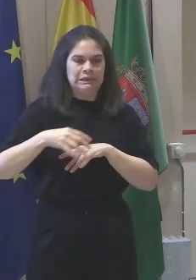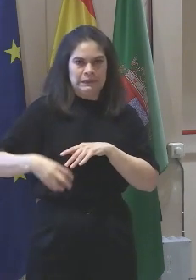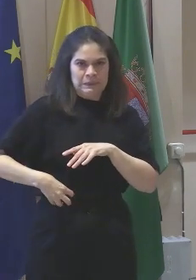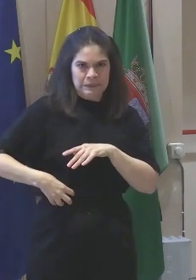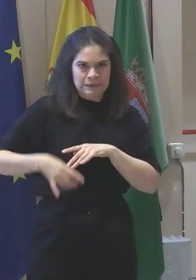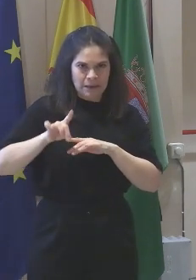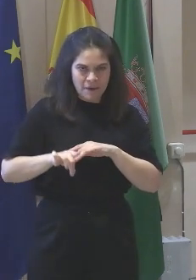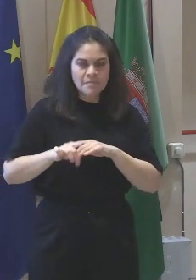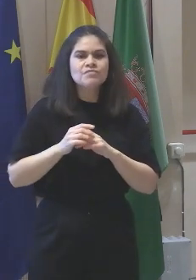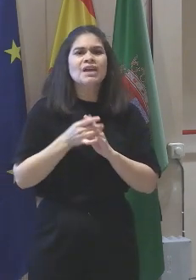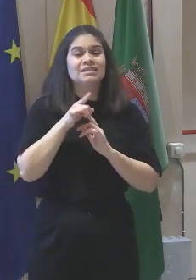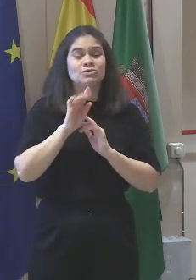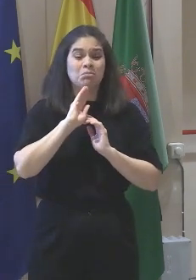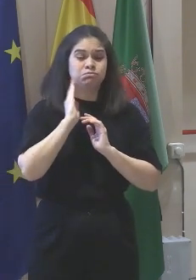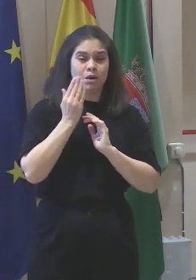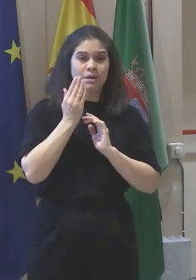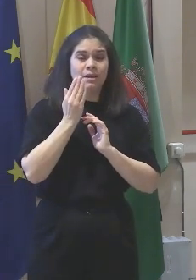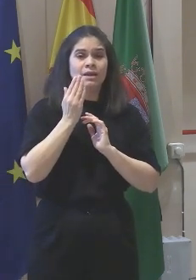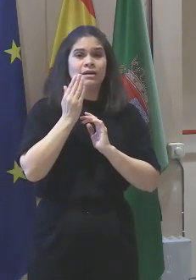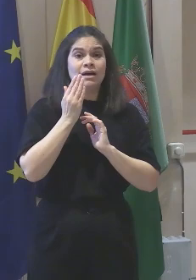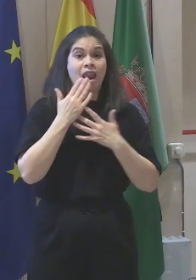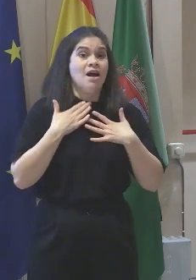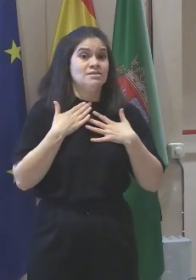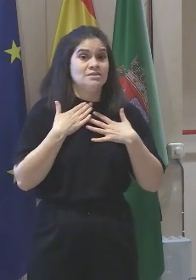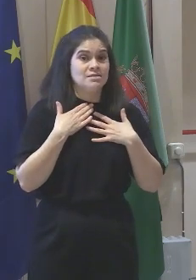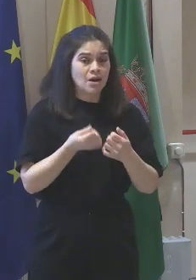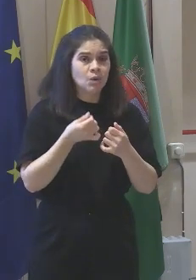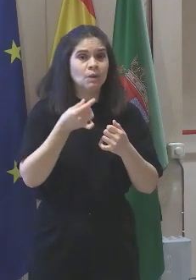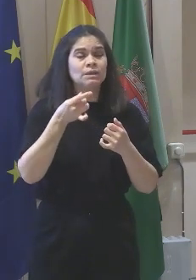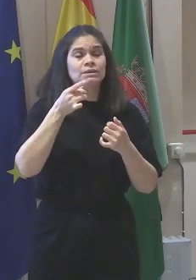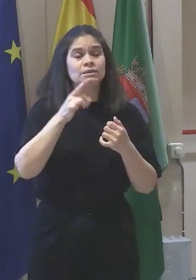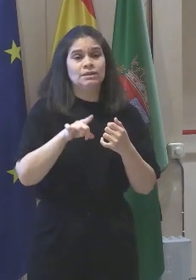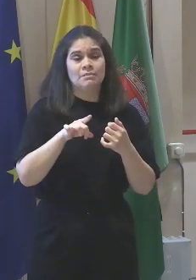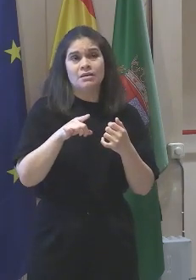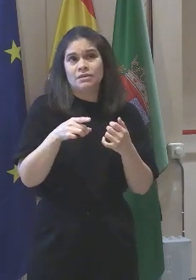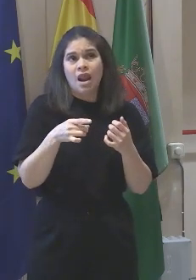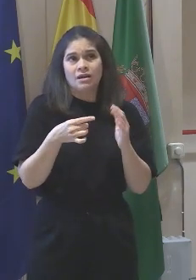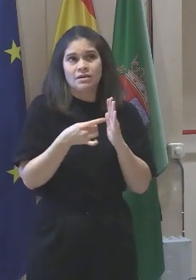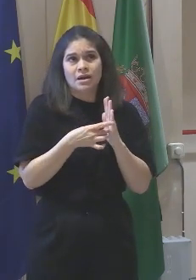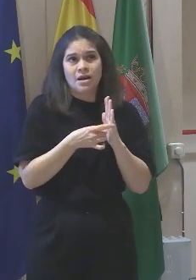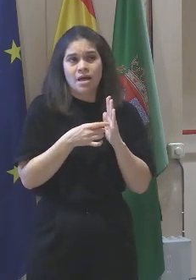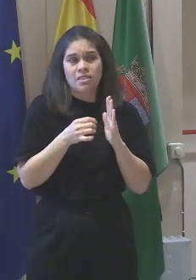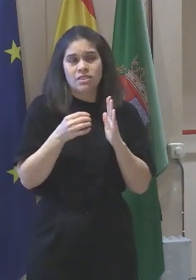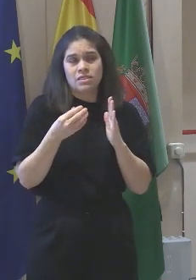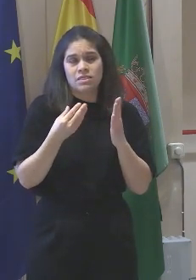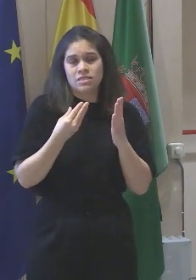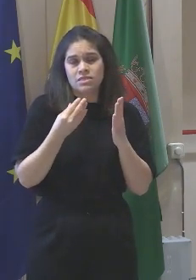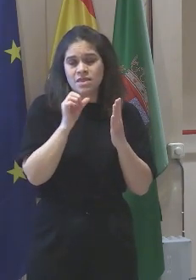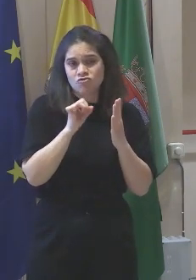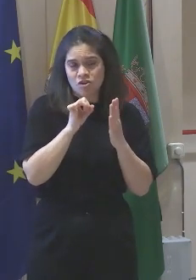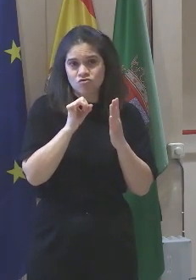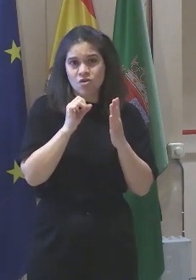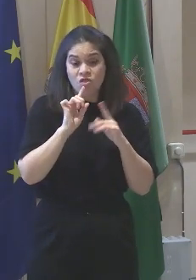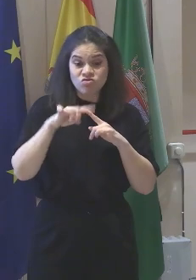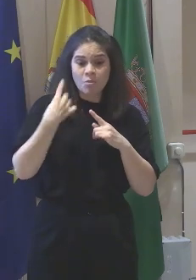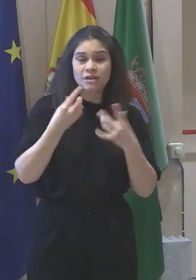impacta pues en la salud y en la calidad de los años vividos después con